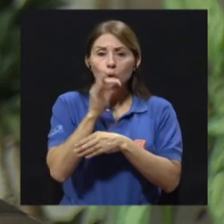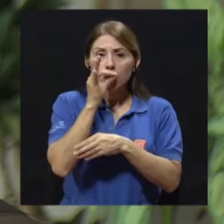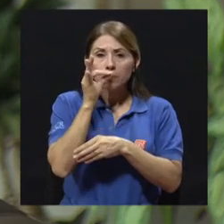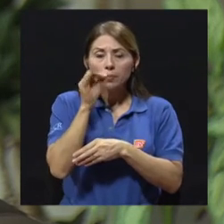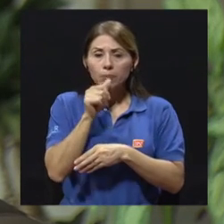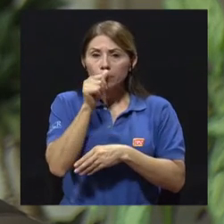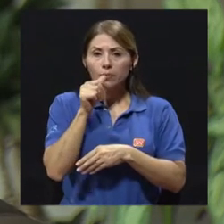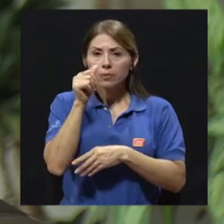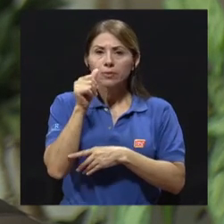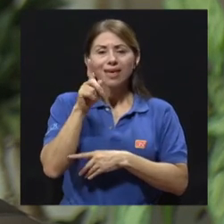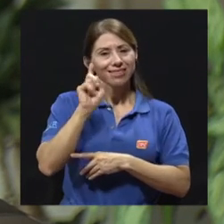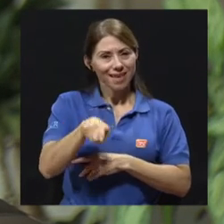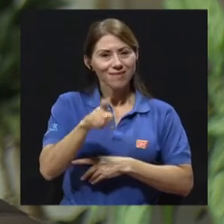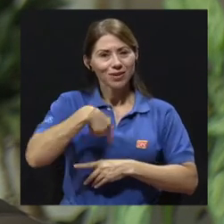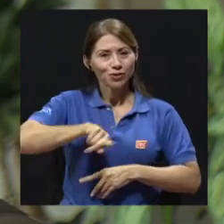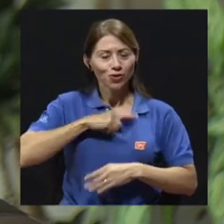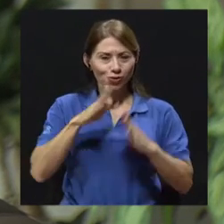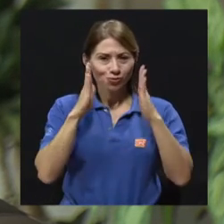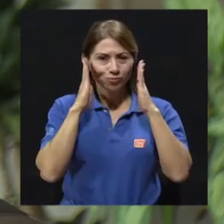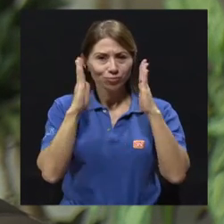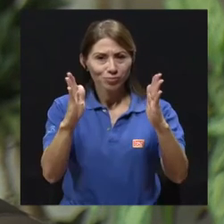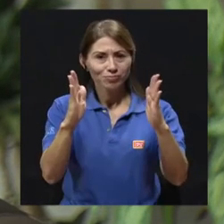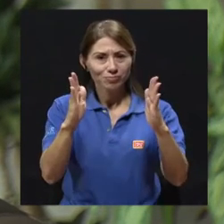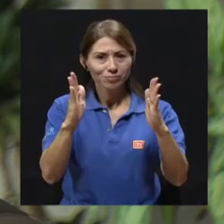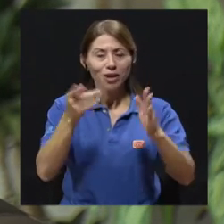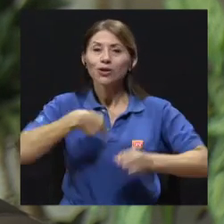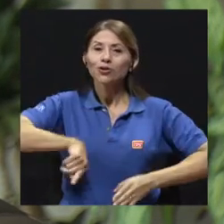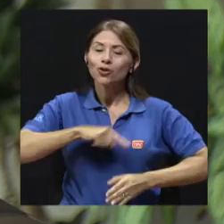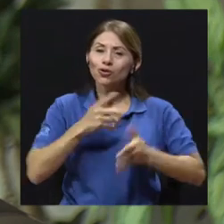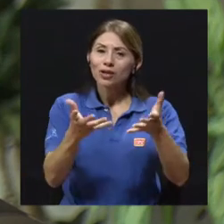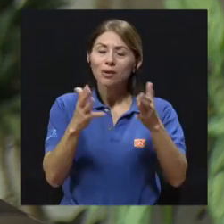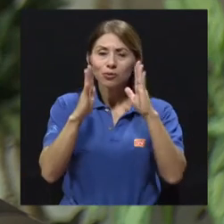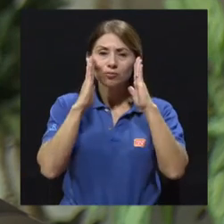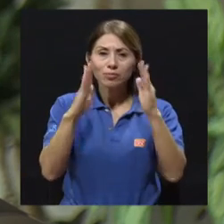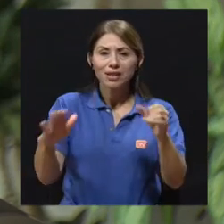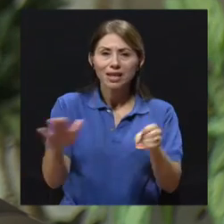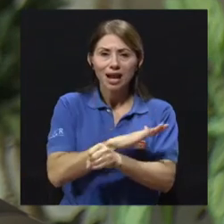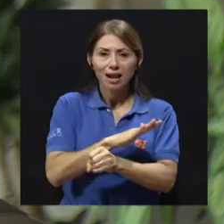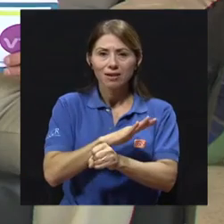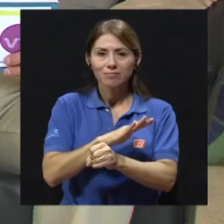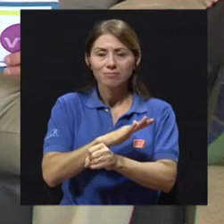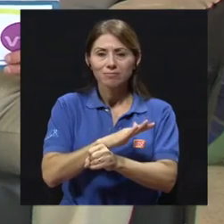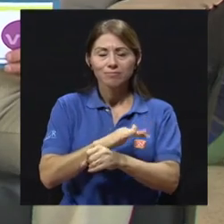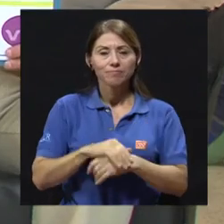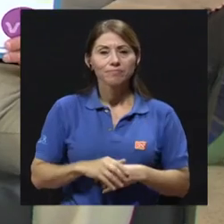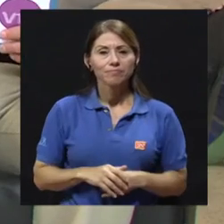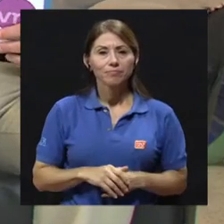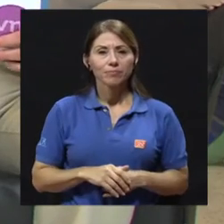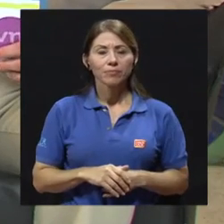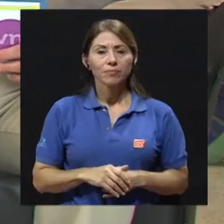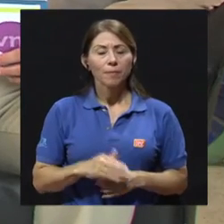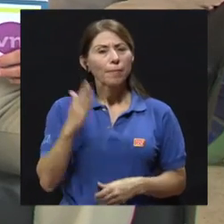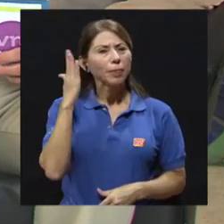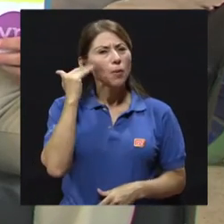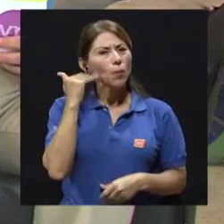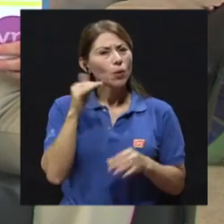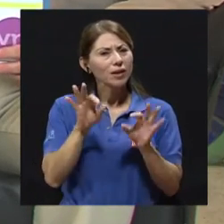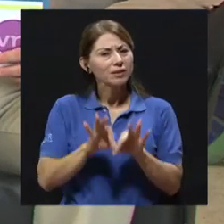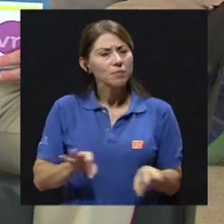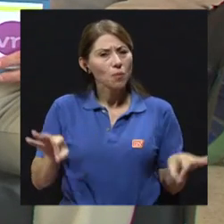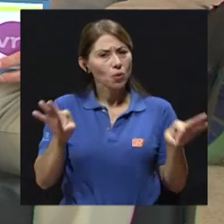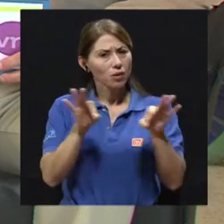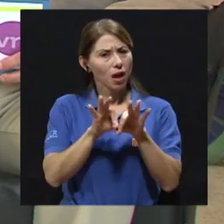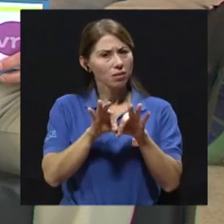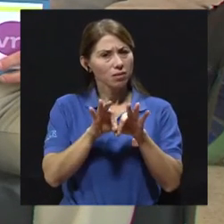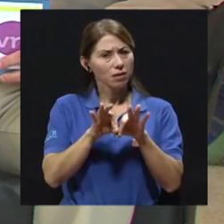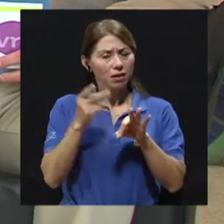de las cosas que nosotros hemos tratado de hacer al hacer una atención, un abordaje integral. Doña Rita, ¿por qué es tan importante que